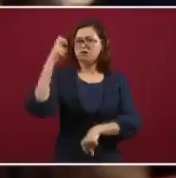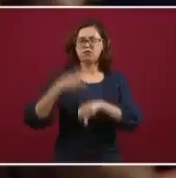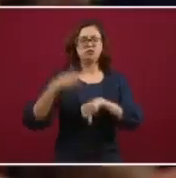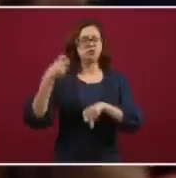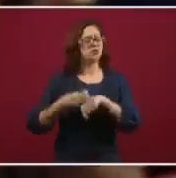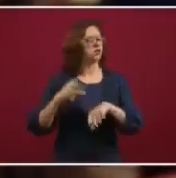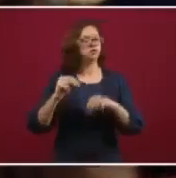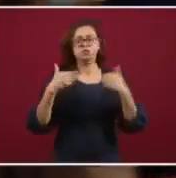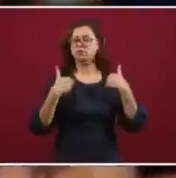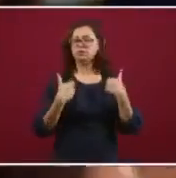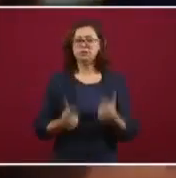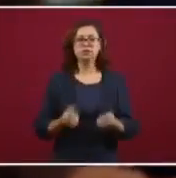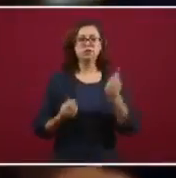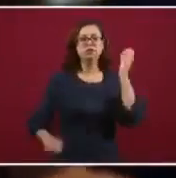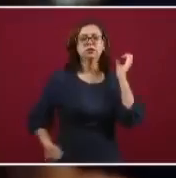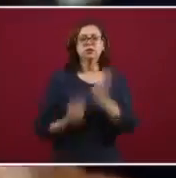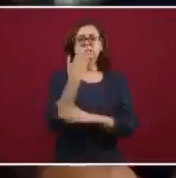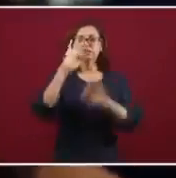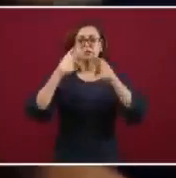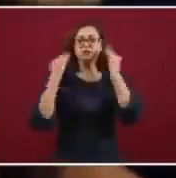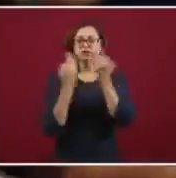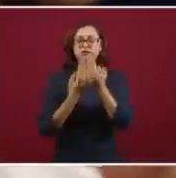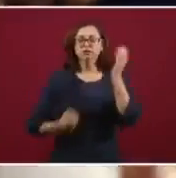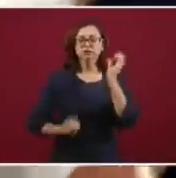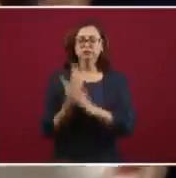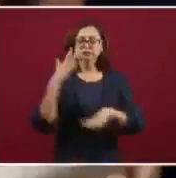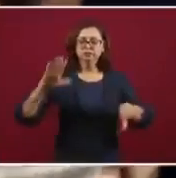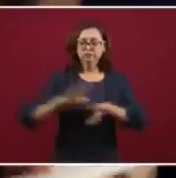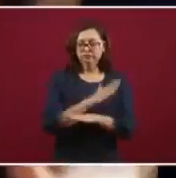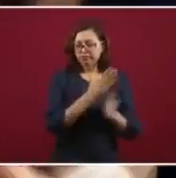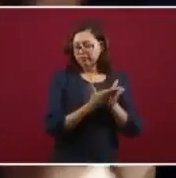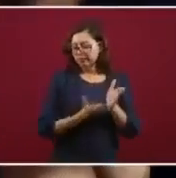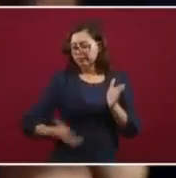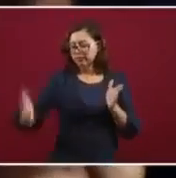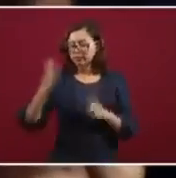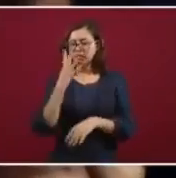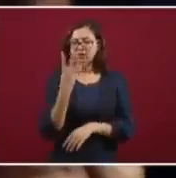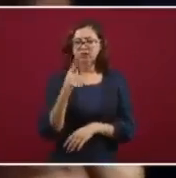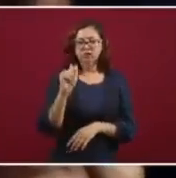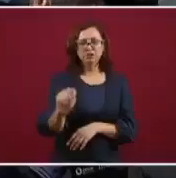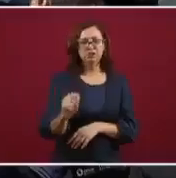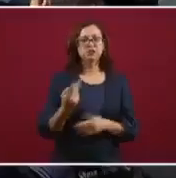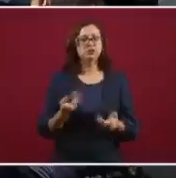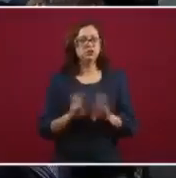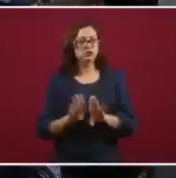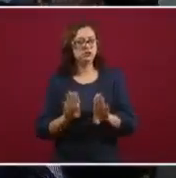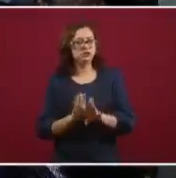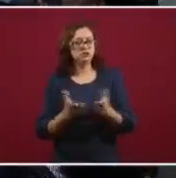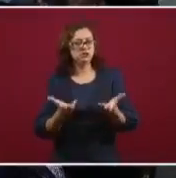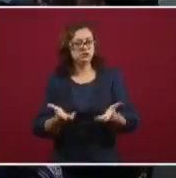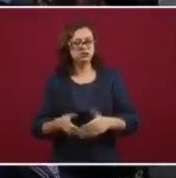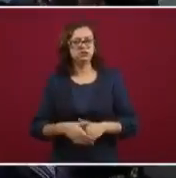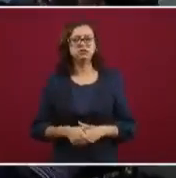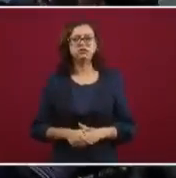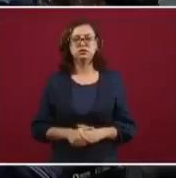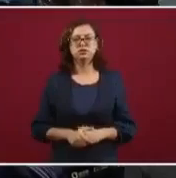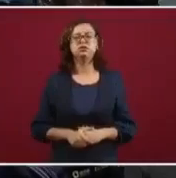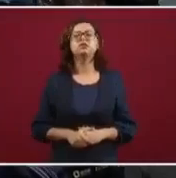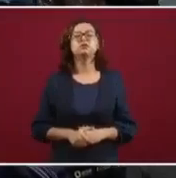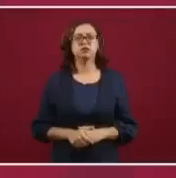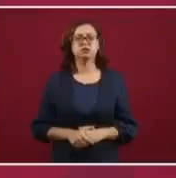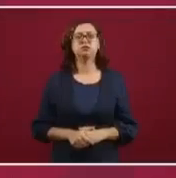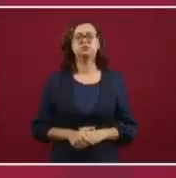nueva, el nuevo cambio, el nuevo régimen de su gobierno, de la 4T, presidente? Sí, yo este es